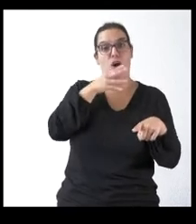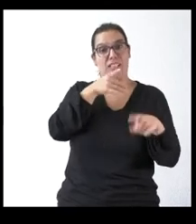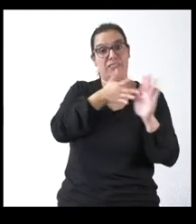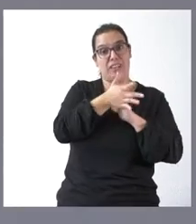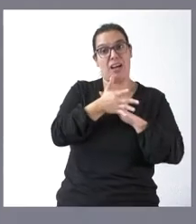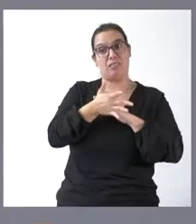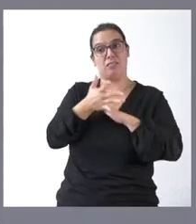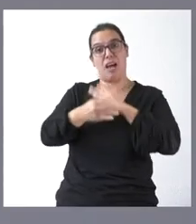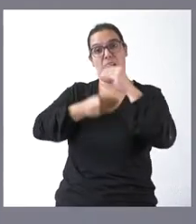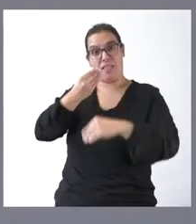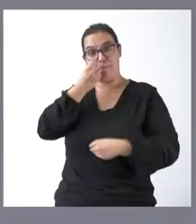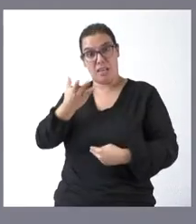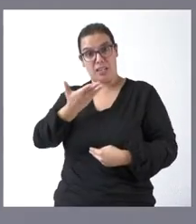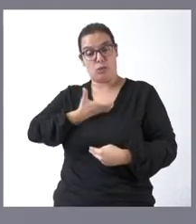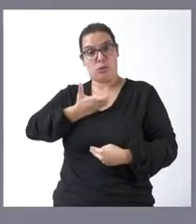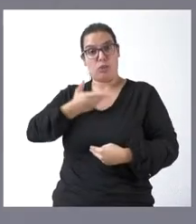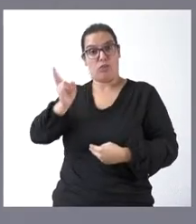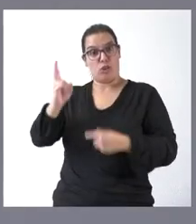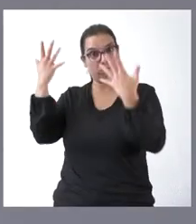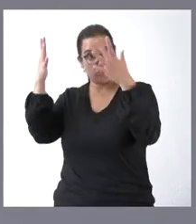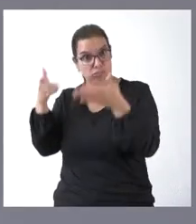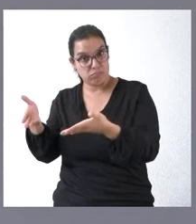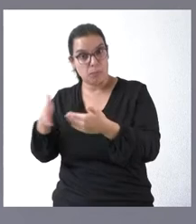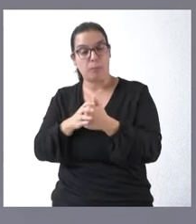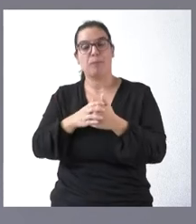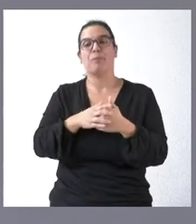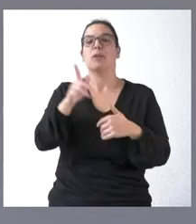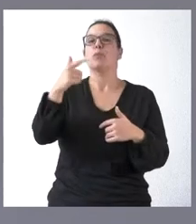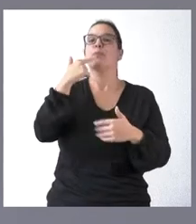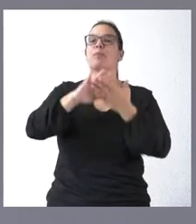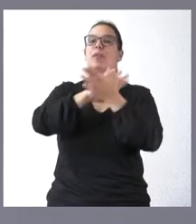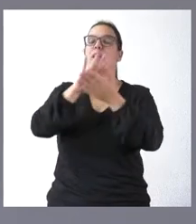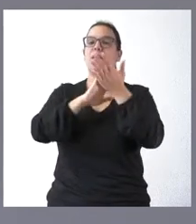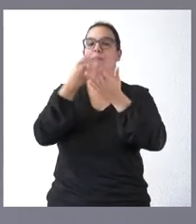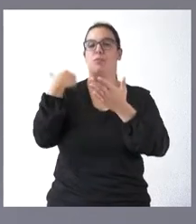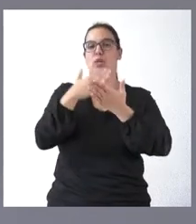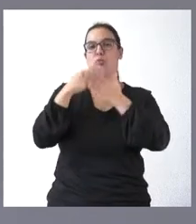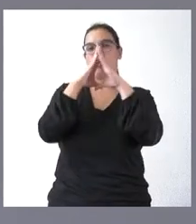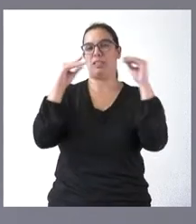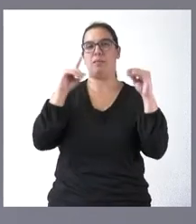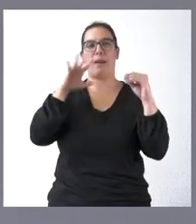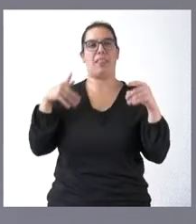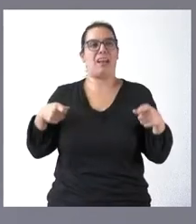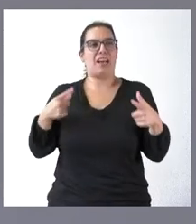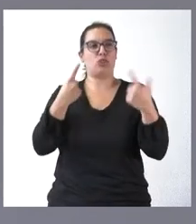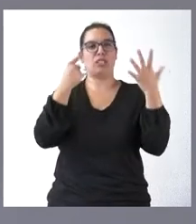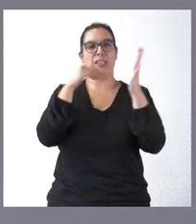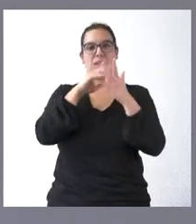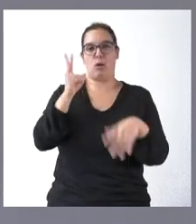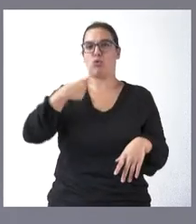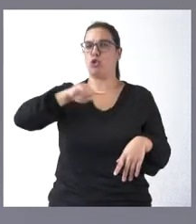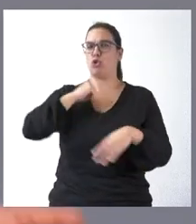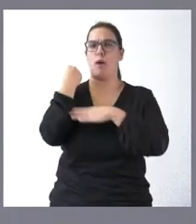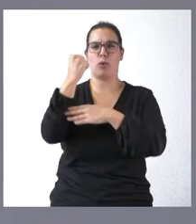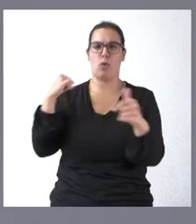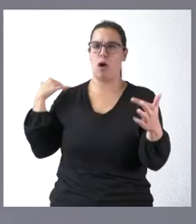Bueno me está hablando usted de una cátedra que quiero recordar que la aportación y el costera en 60.000 euros la hemos venido apoyando